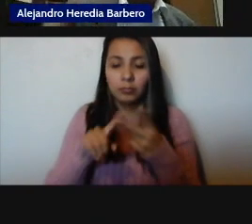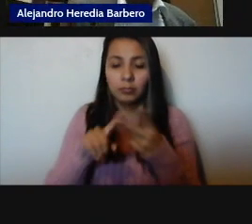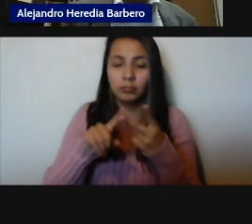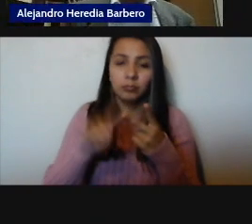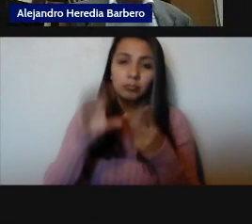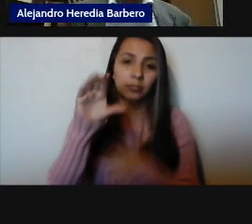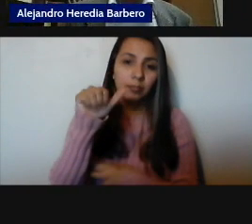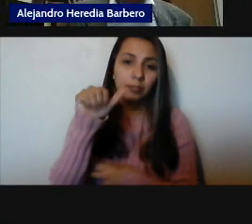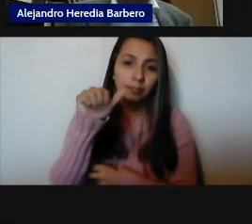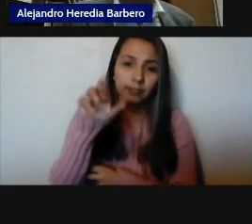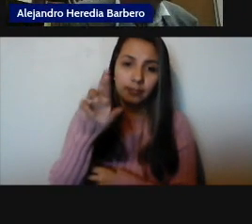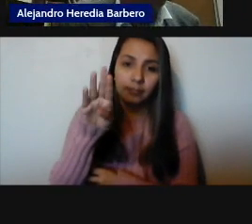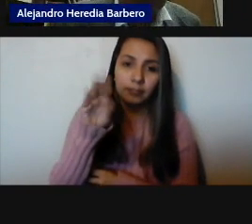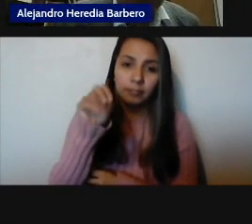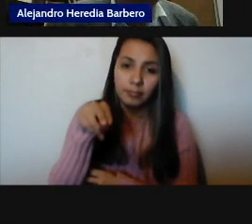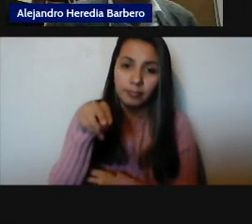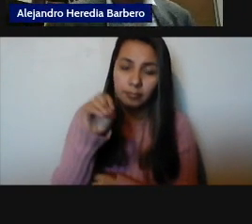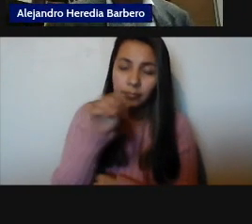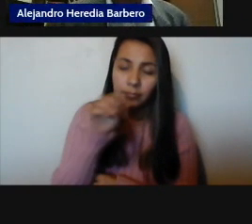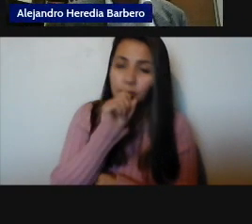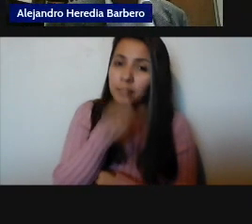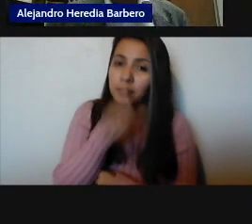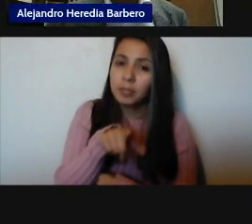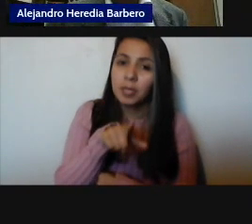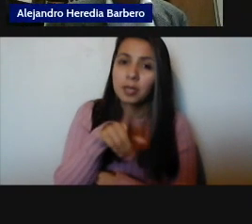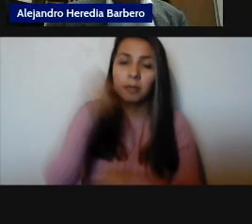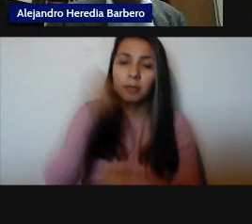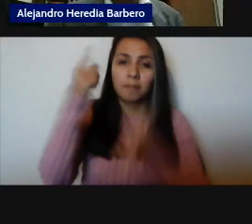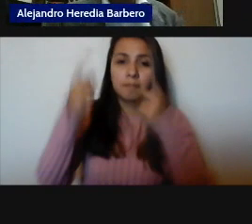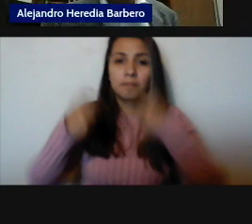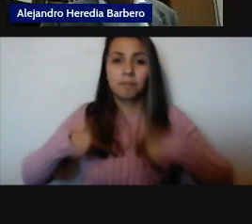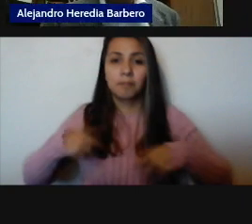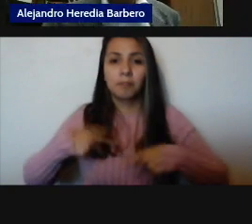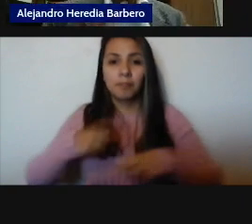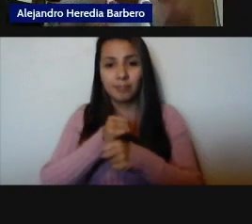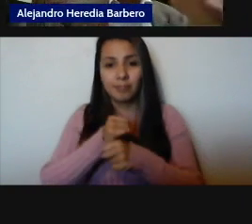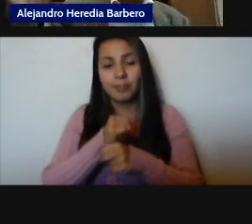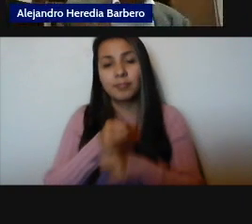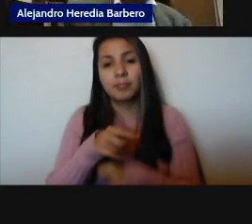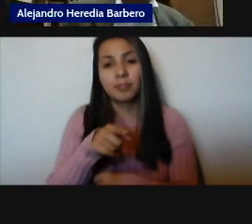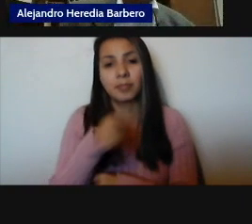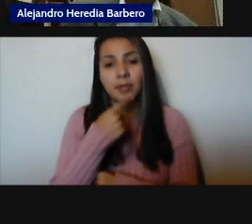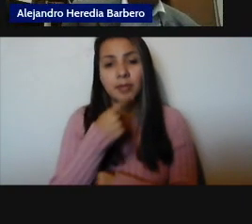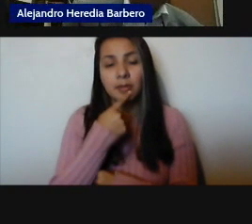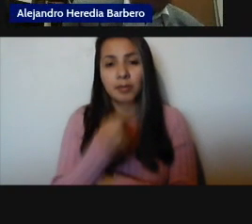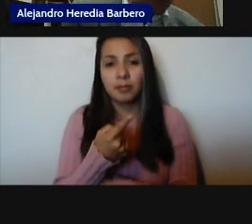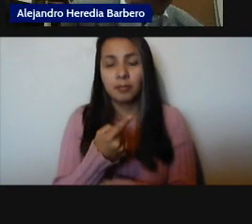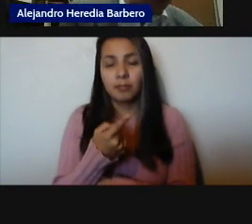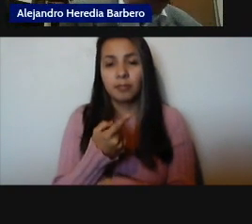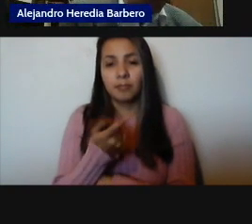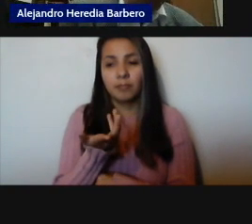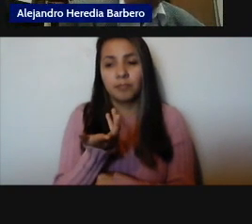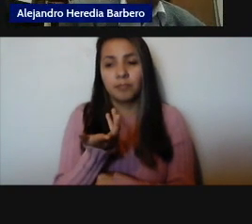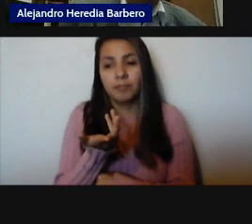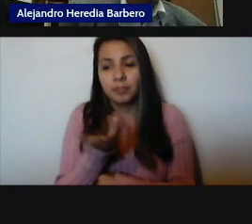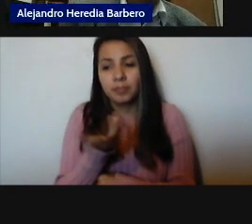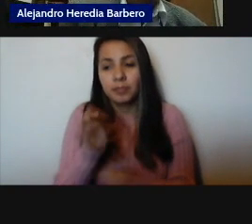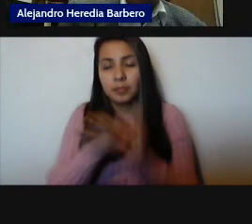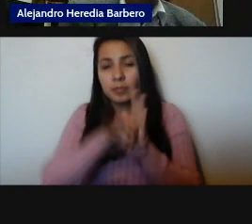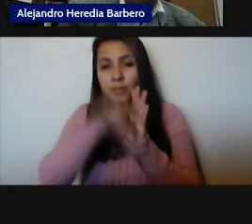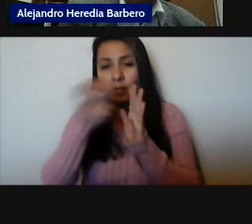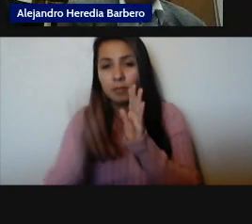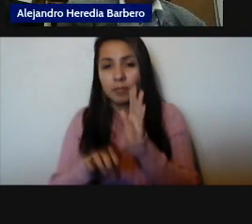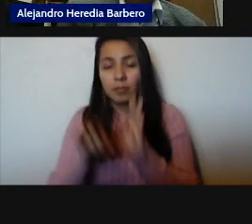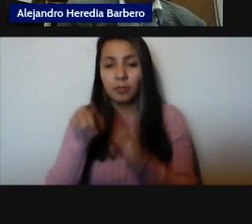o por ejemplo los nanotubos de carbono también. Algunos autores, autoras han estado sugiriendo, por ejemplo,